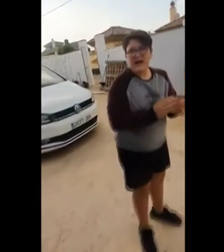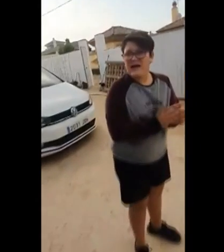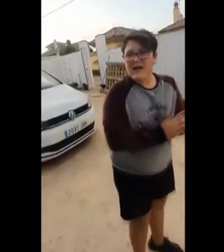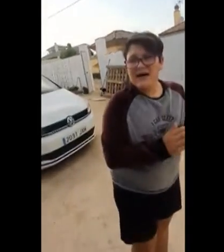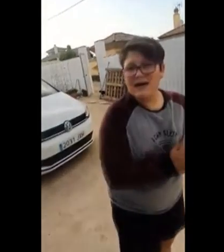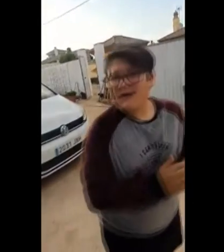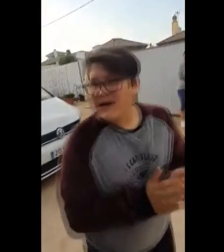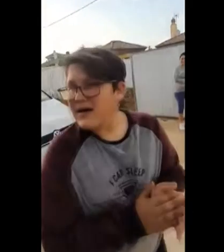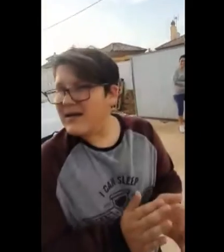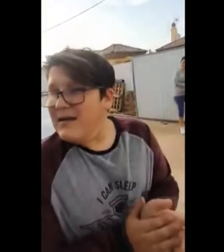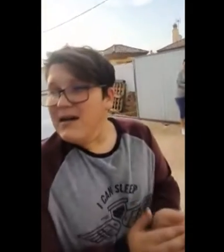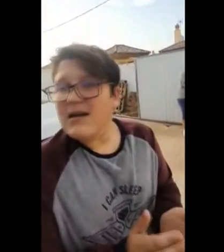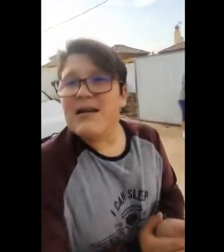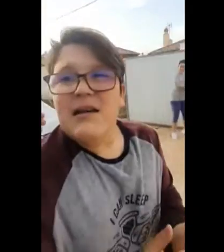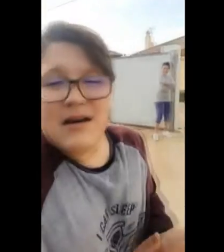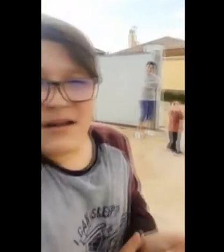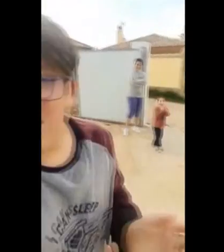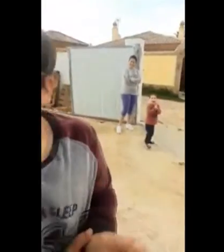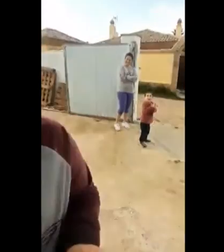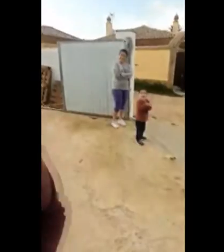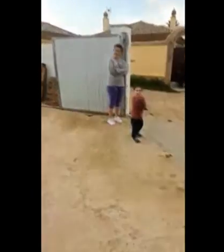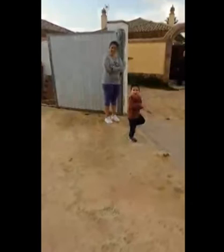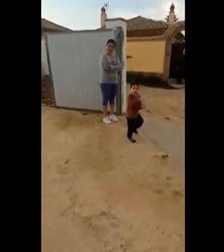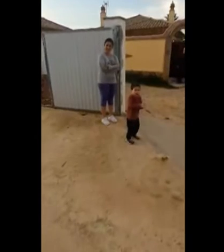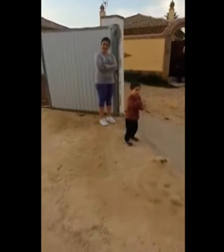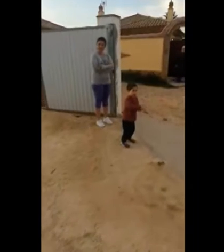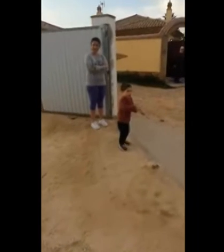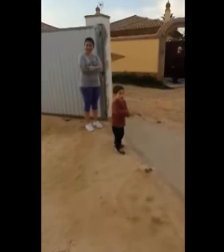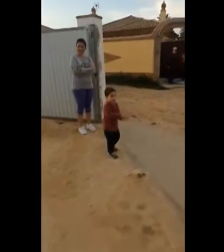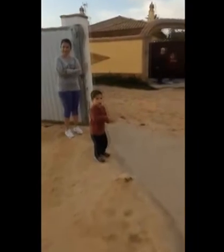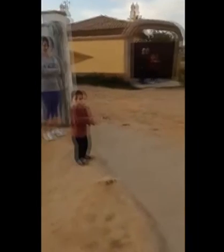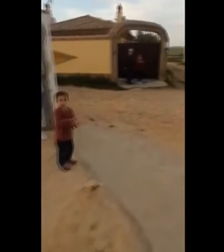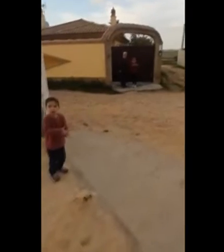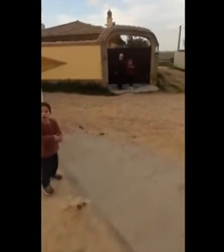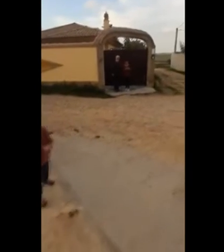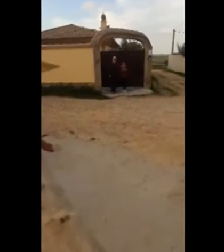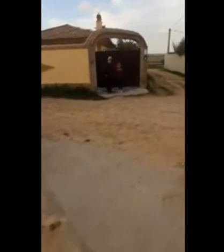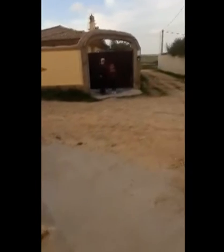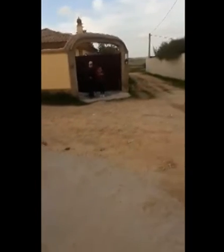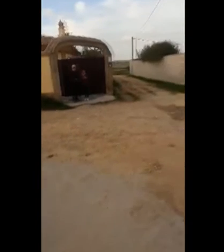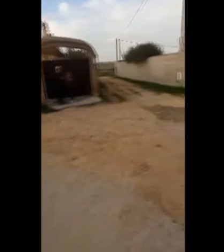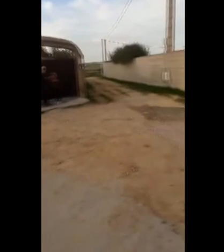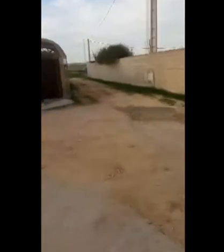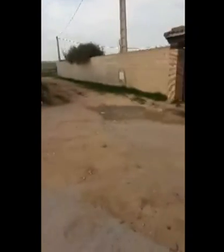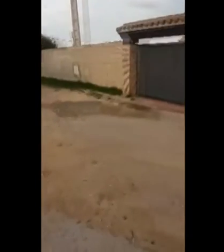pasa? Mira, mira cómo está, mira, ilusionado, mira. Ya está, venga, toca las palmas.